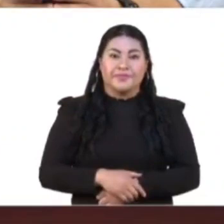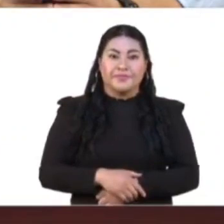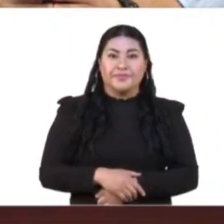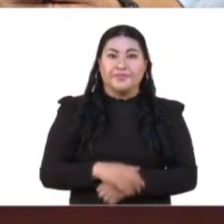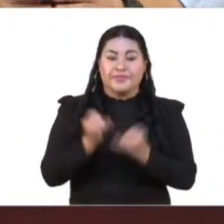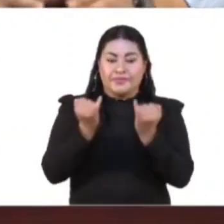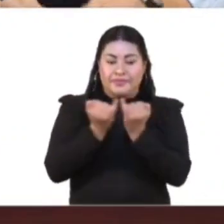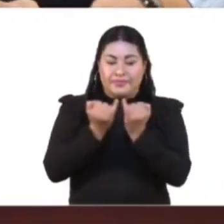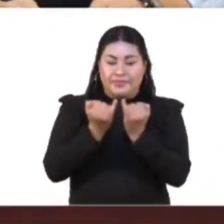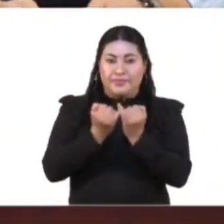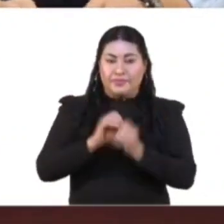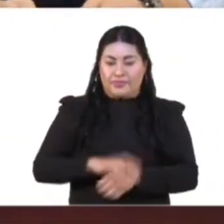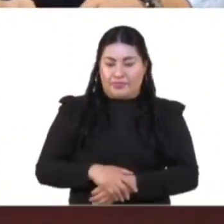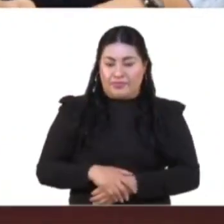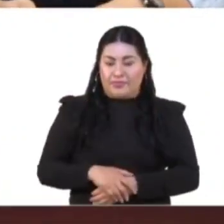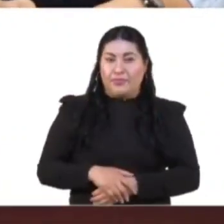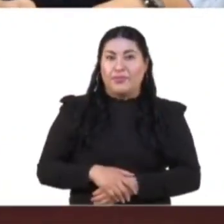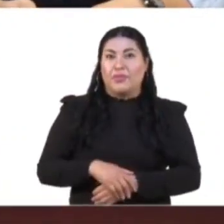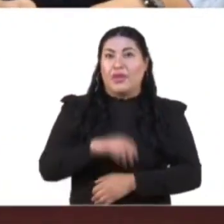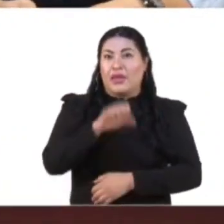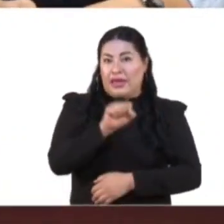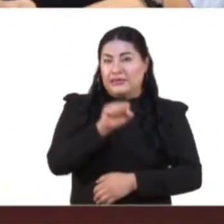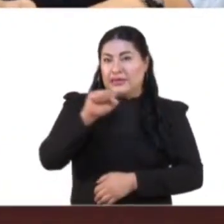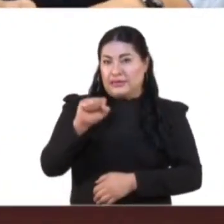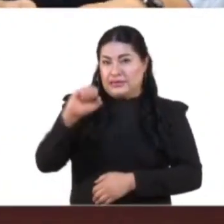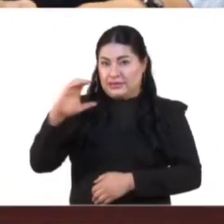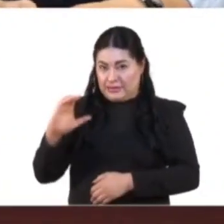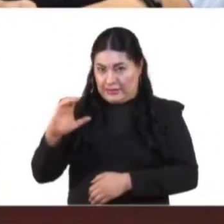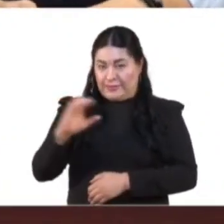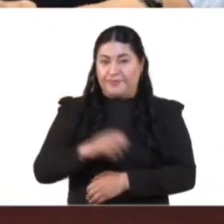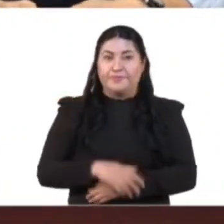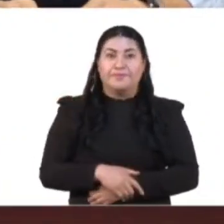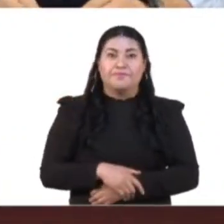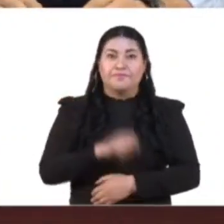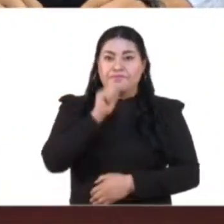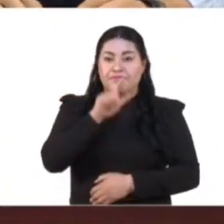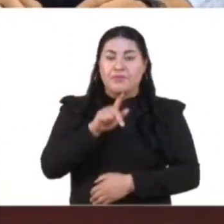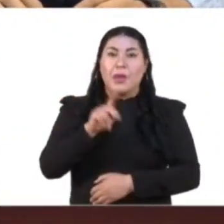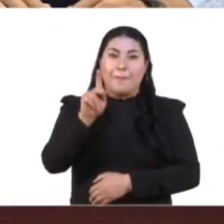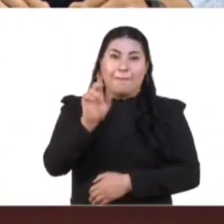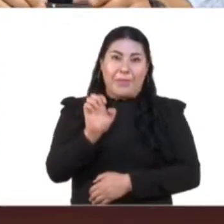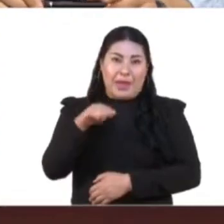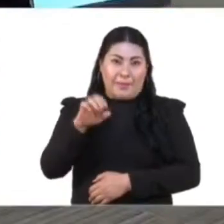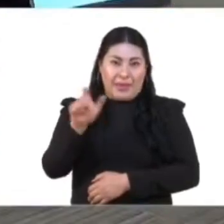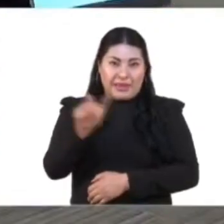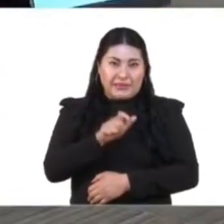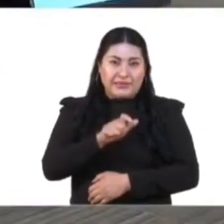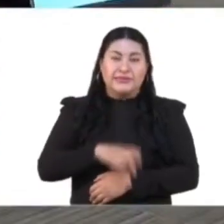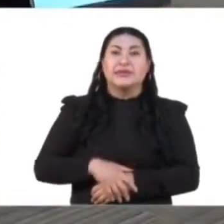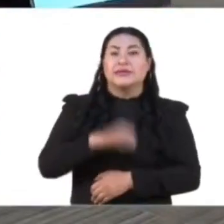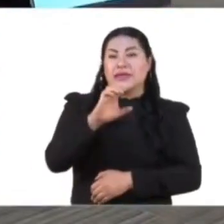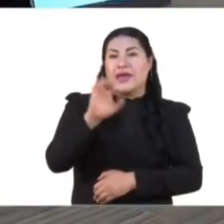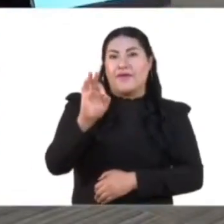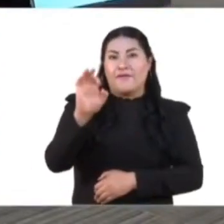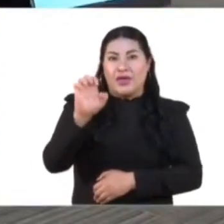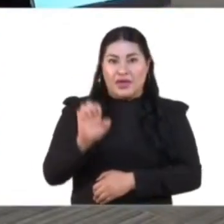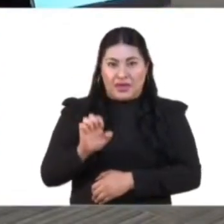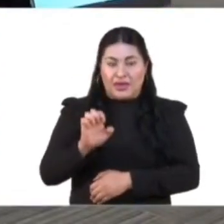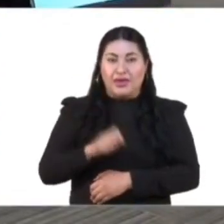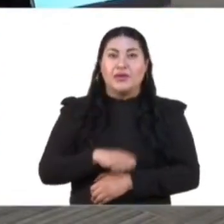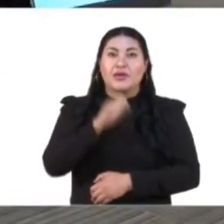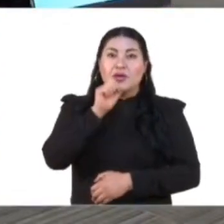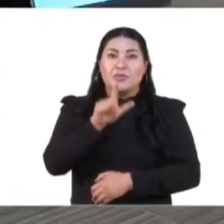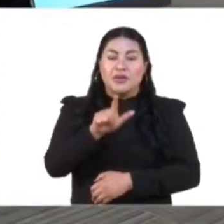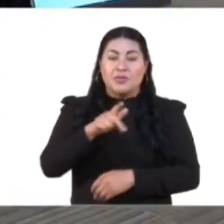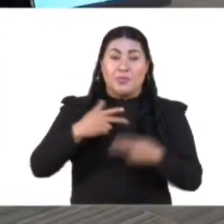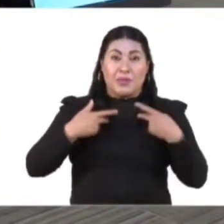la Secretaría de Seguridad y Protección Ciudadana, Petróleos Mexicanos, Comisión Federal de Electricidad y las